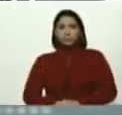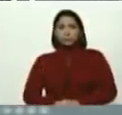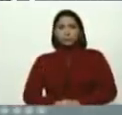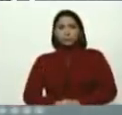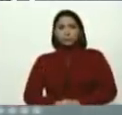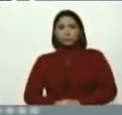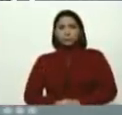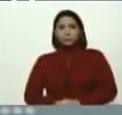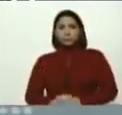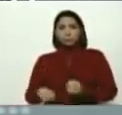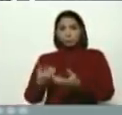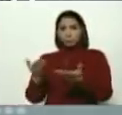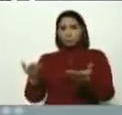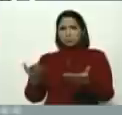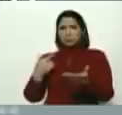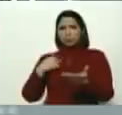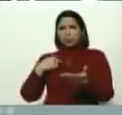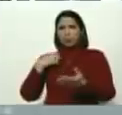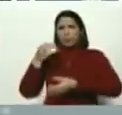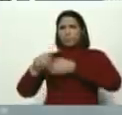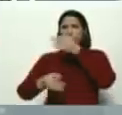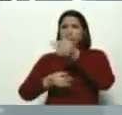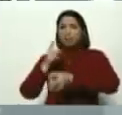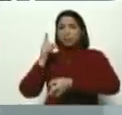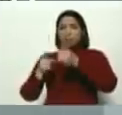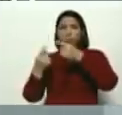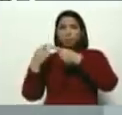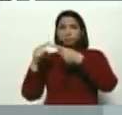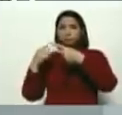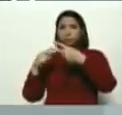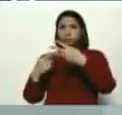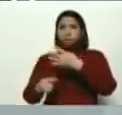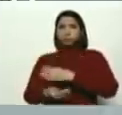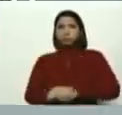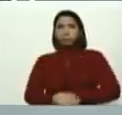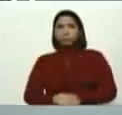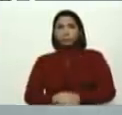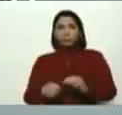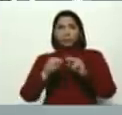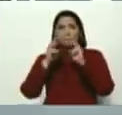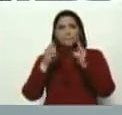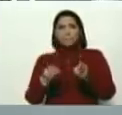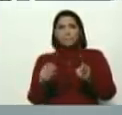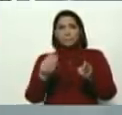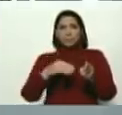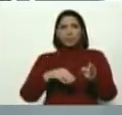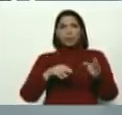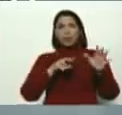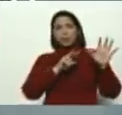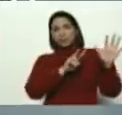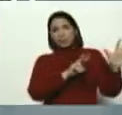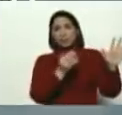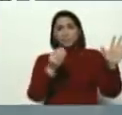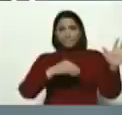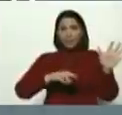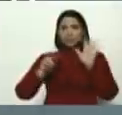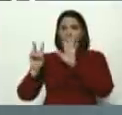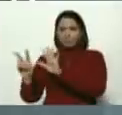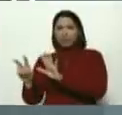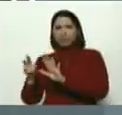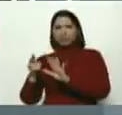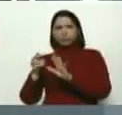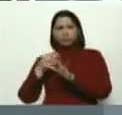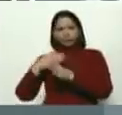Y ahí yo estuve explicando algunas cosas del método 7+7, que hay que explicarlo bien,